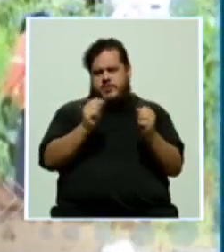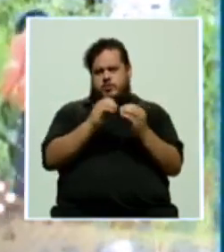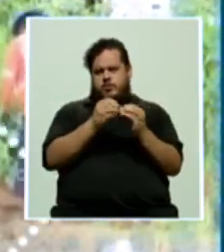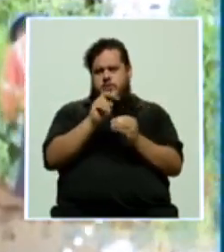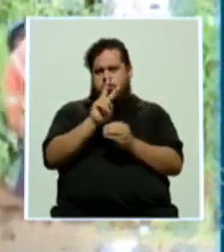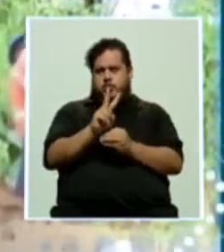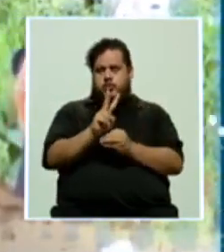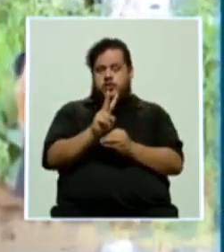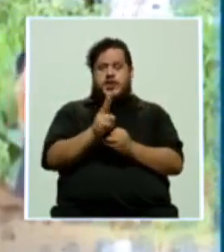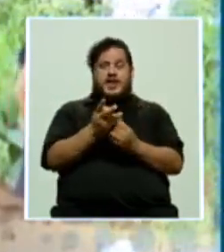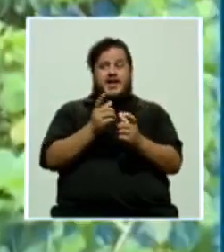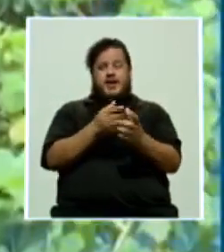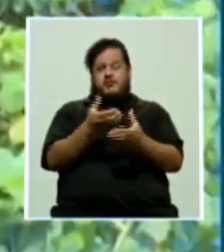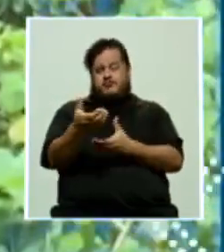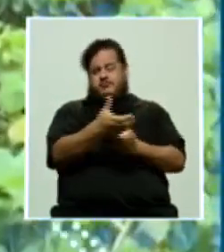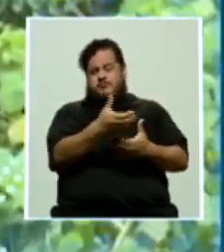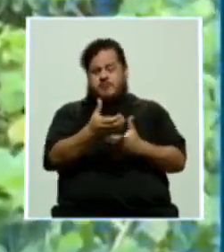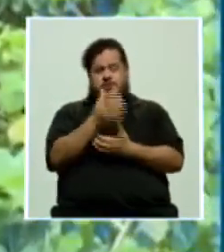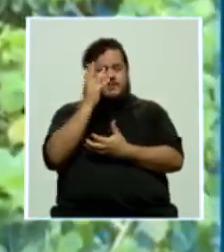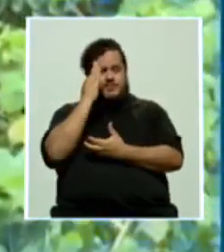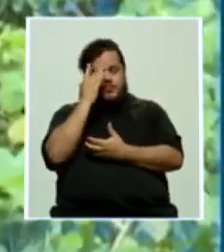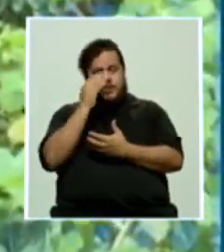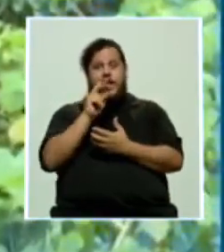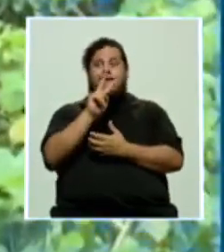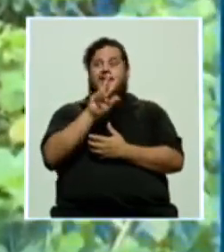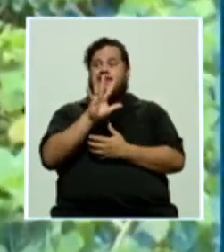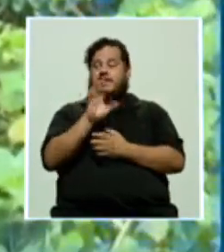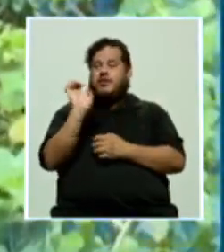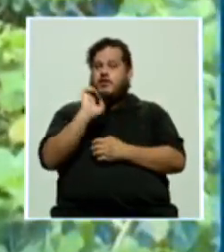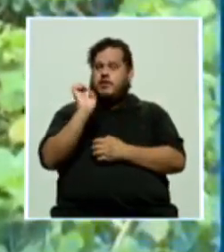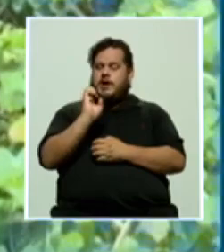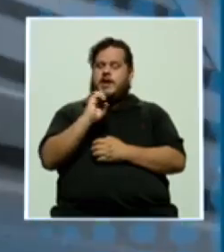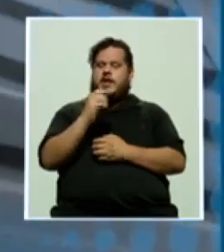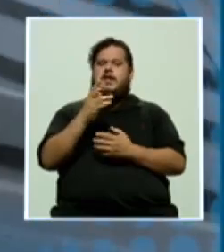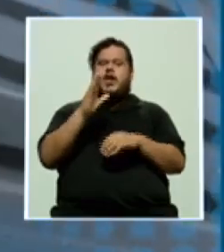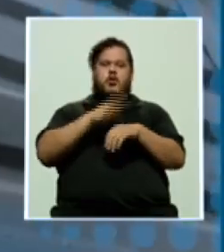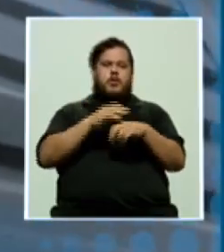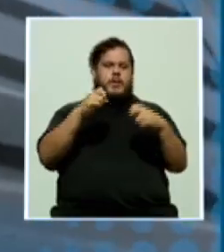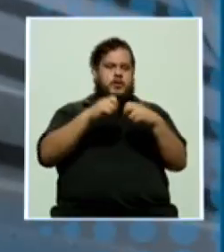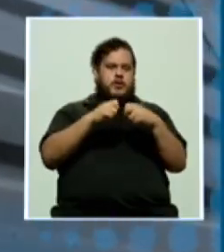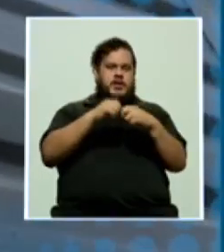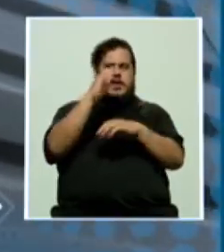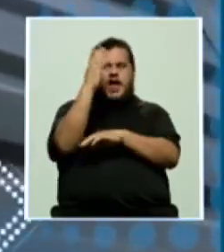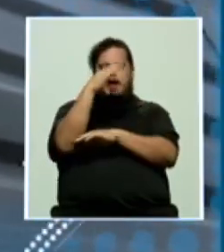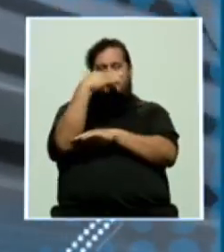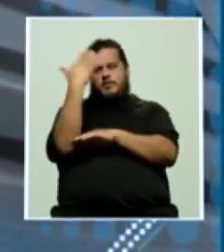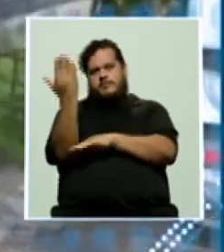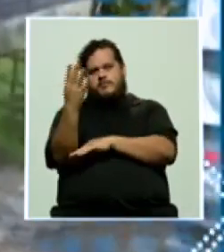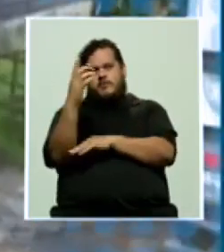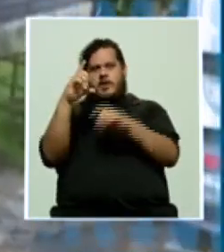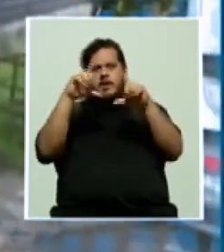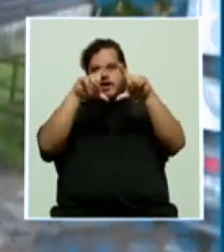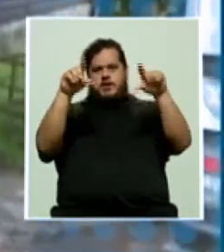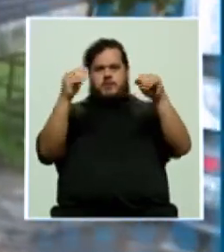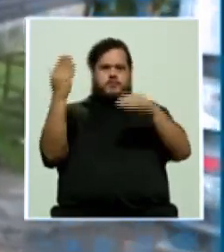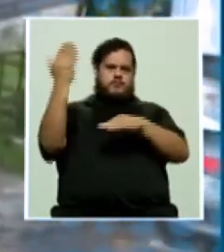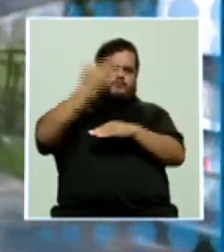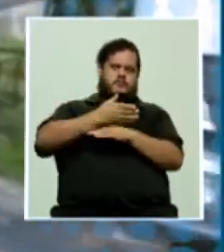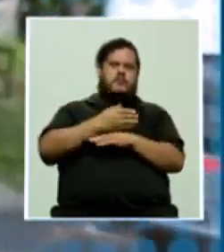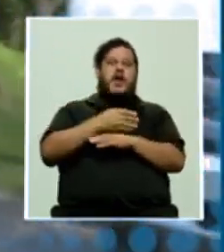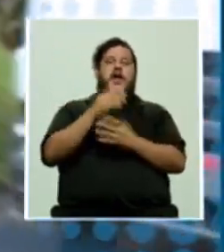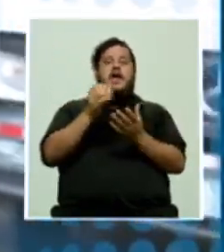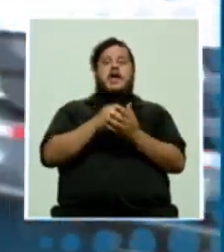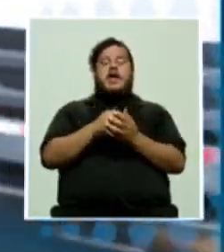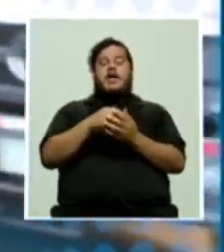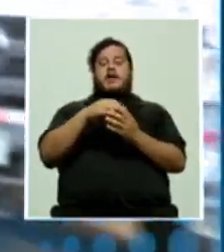correr a los bomberos, con más de 95 emergencias reportadas por cortocircuitos, caída de árboles y rótulos. En la Compañía Nacional de Fuerza y